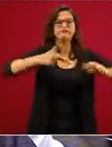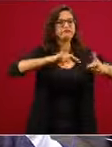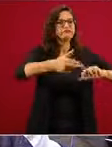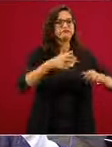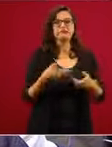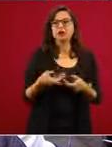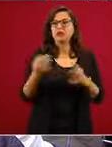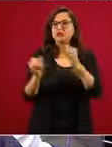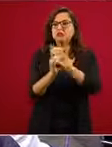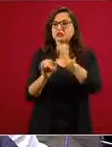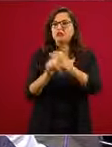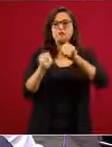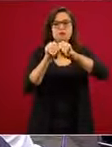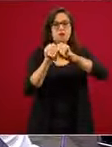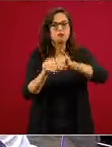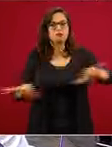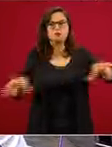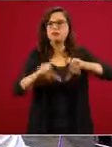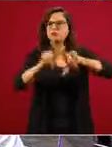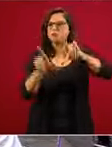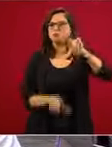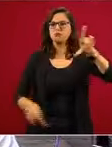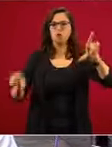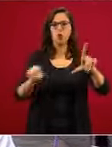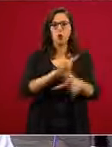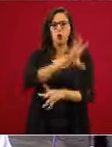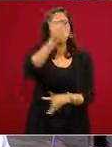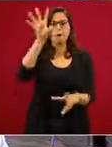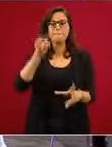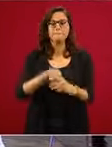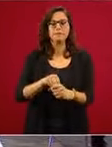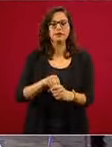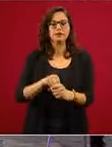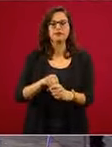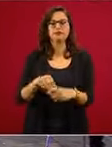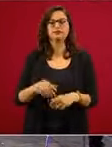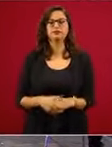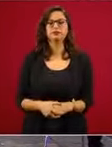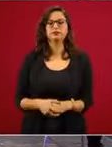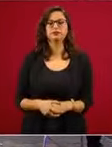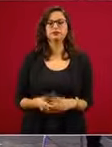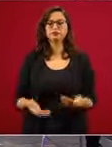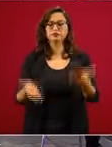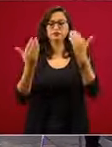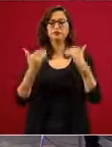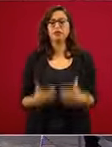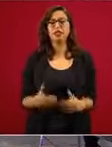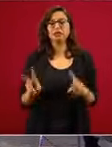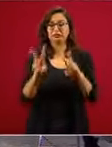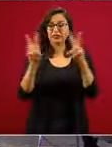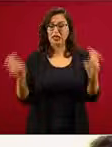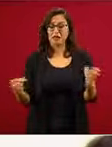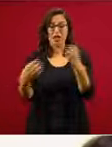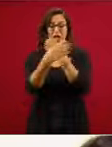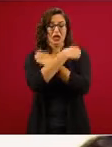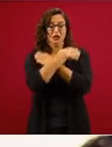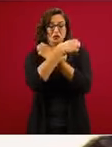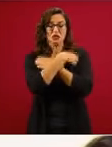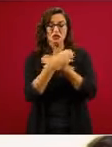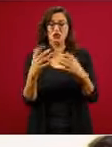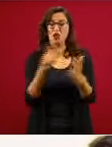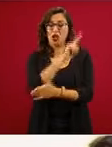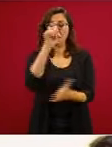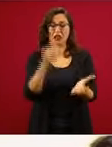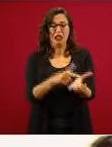nacional. Se canceló la mal llamada reforma educativa y ahora caminamos